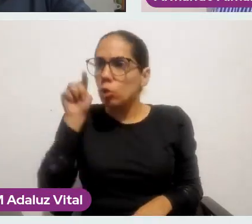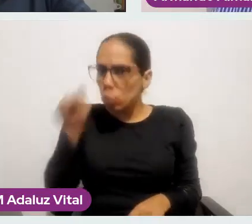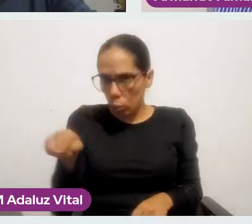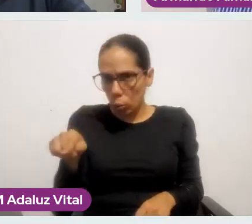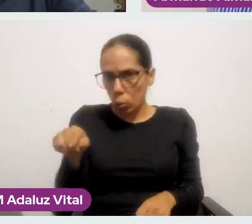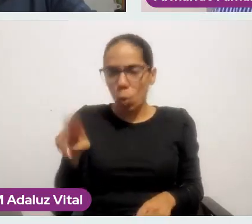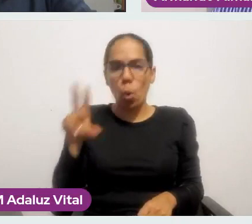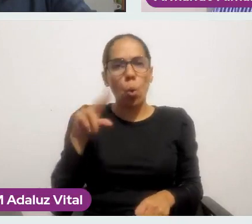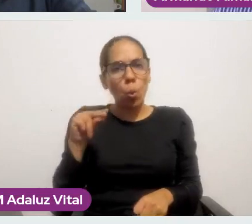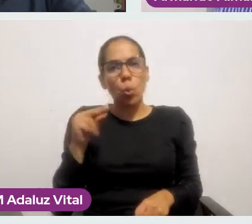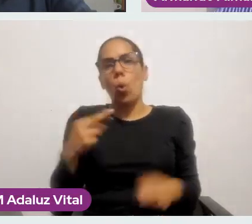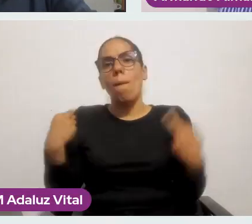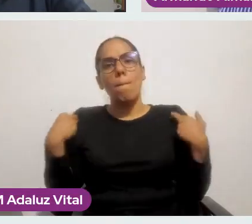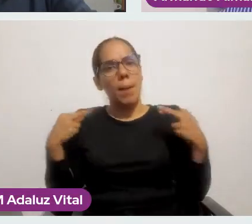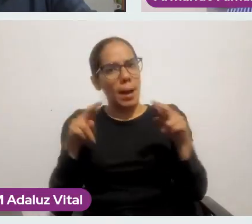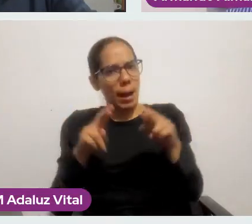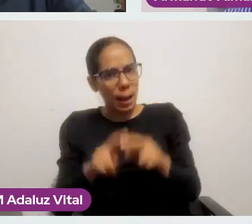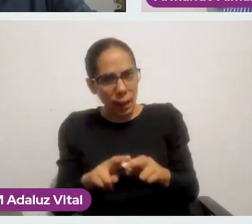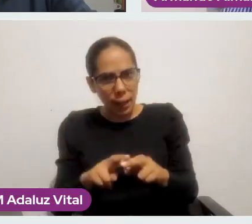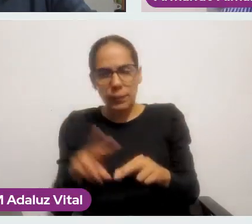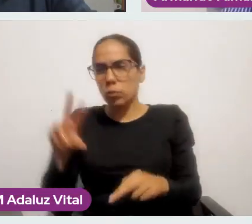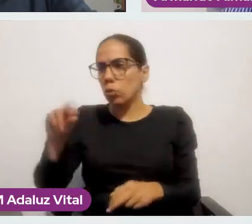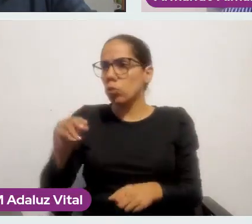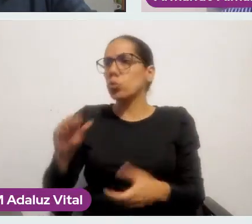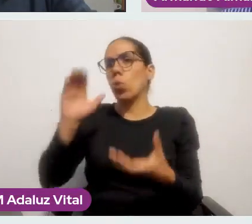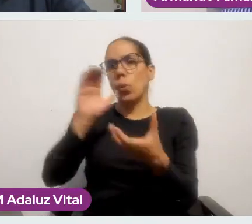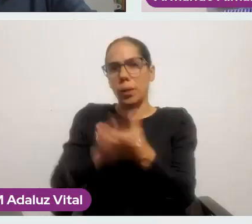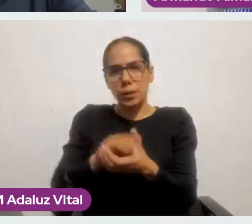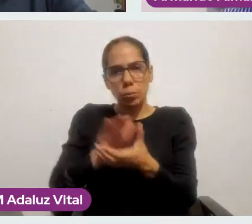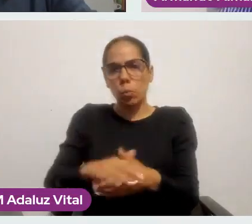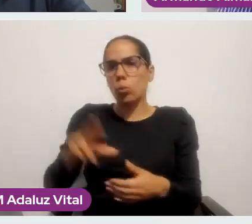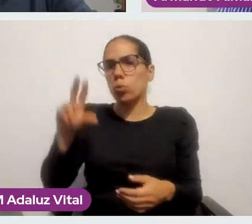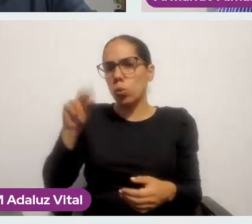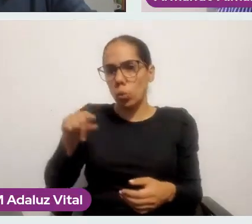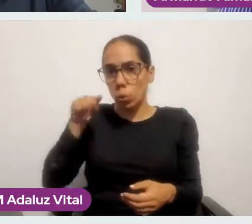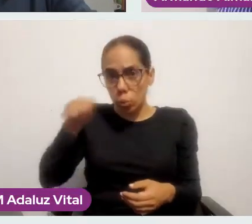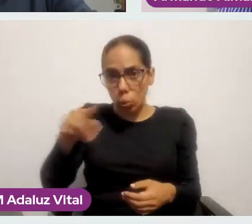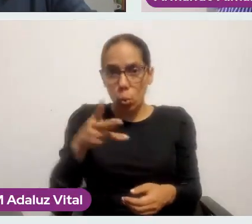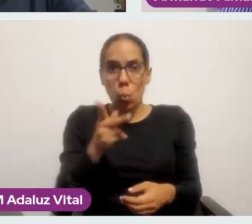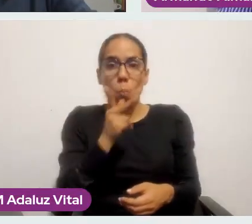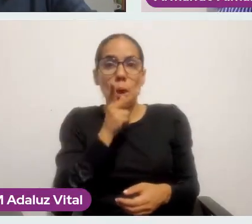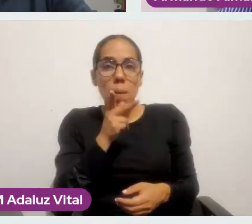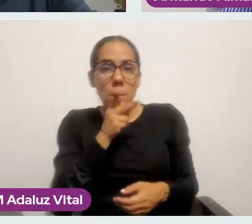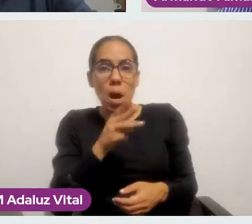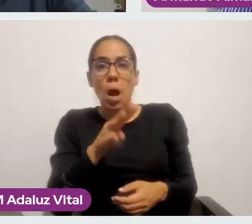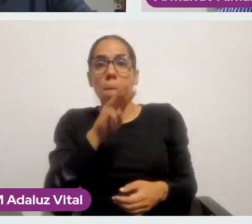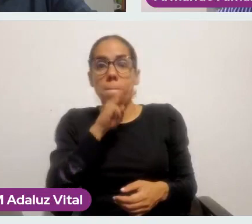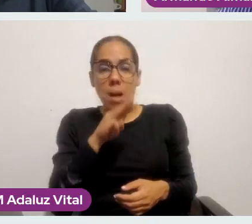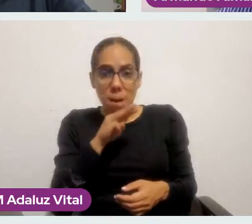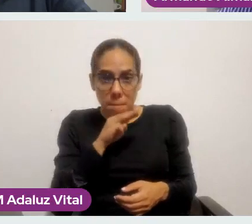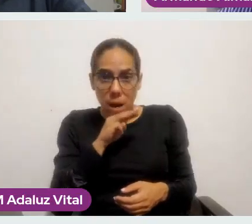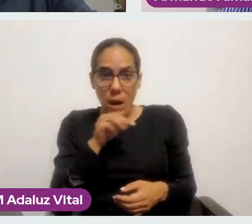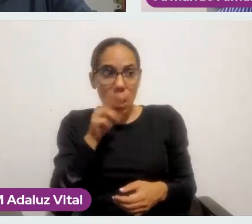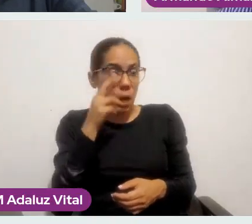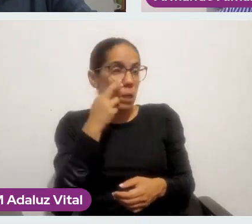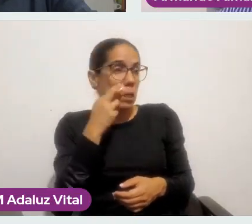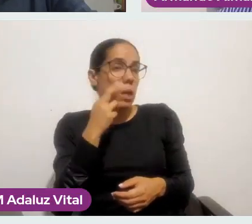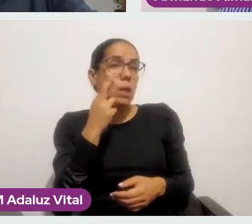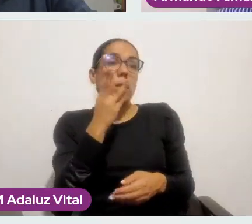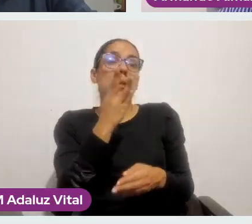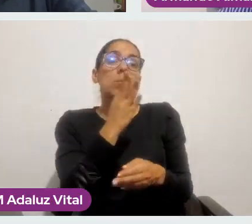la pregunta sería, si no me encargué físicamente de la obligación que